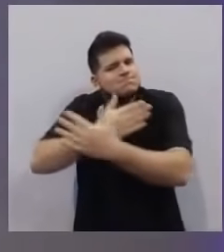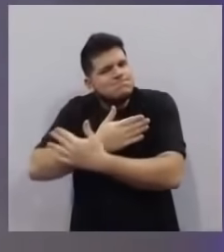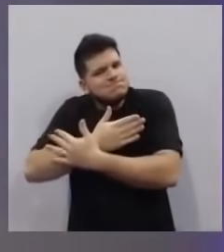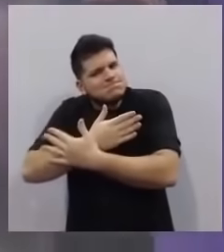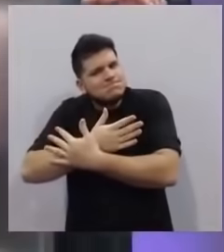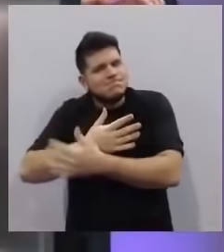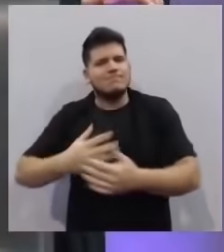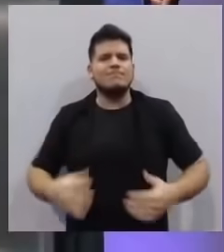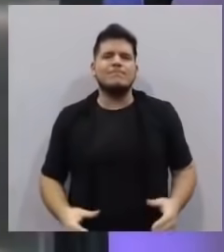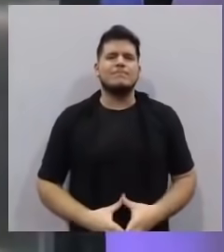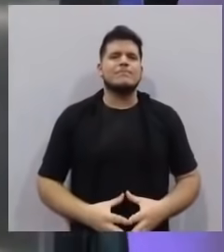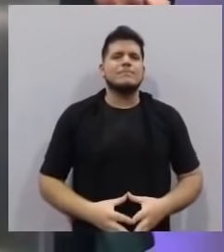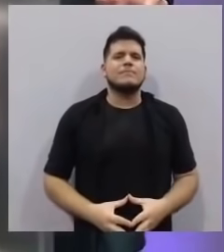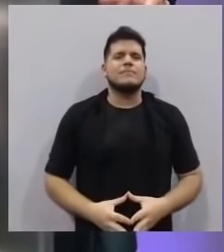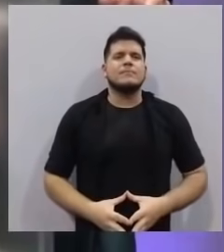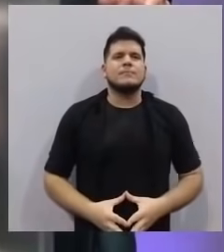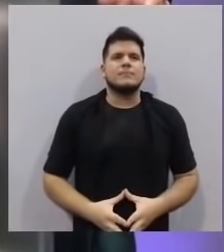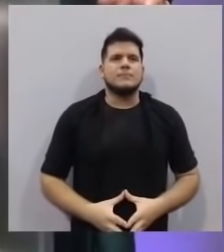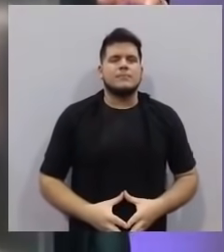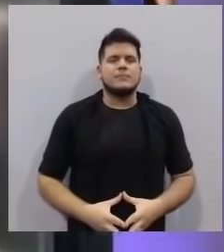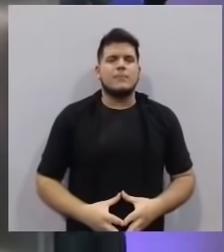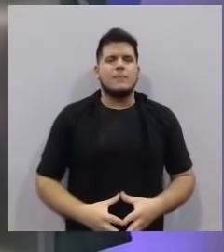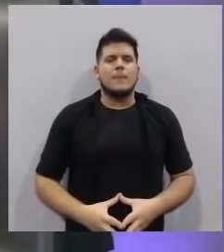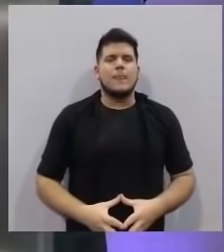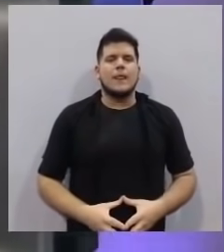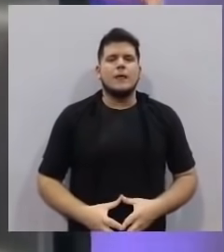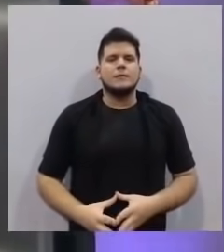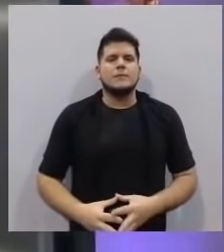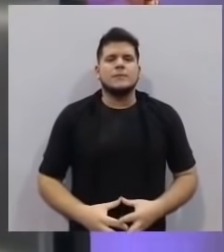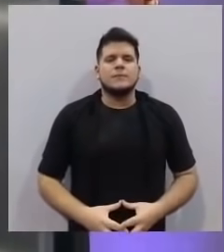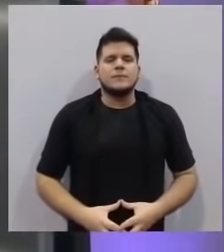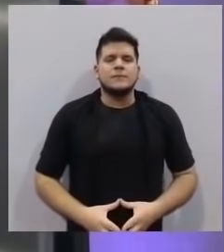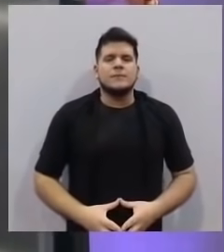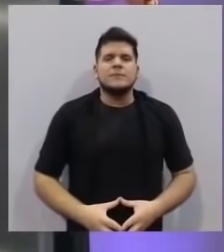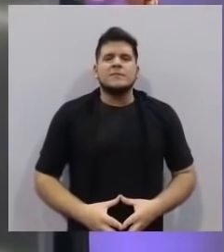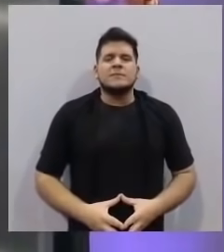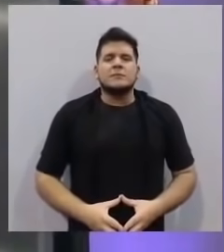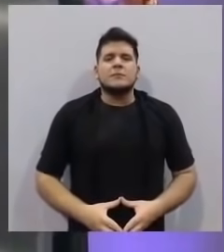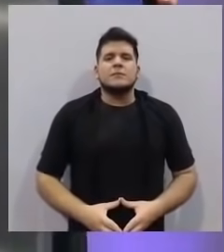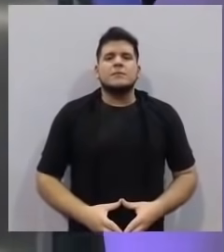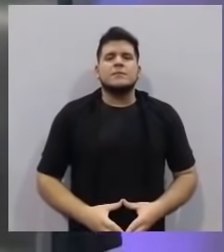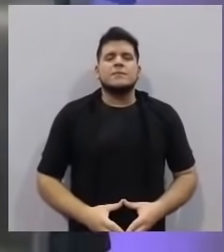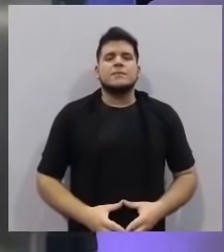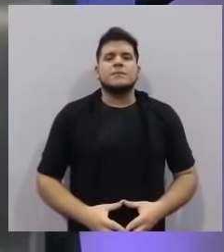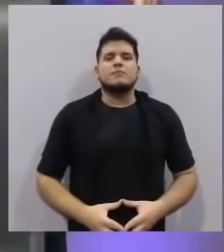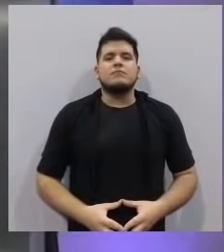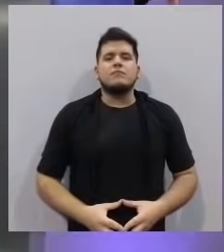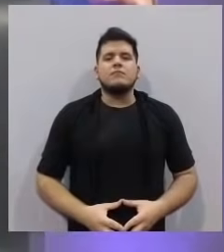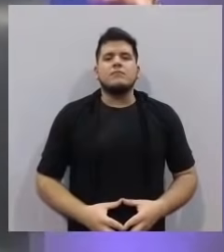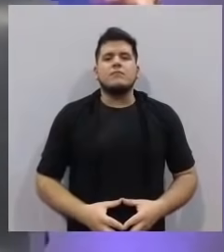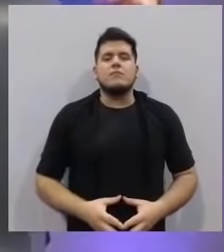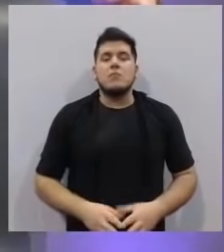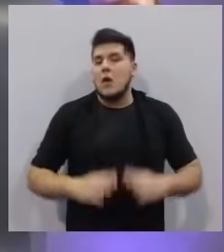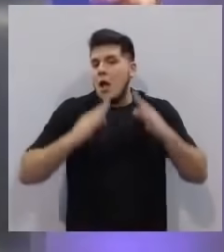dijo a su padre vaya a saber por qué pero vio que en casa pasa eso con sus hijos pasa eso con mis